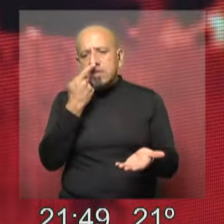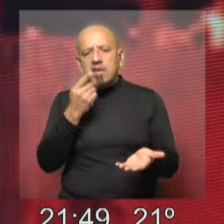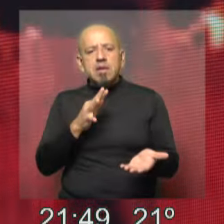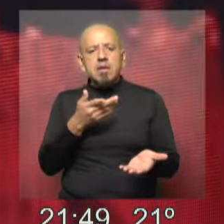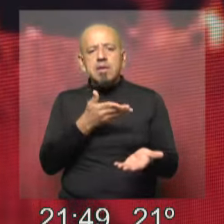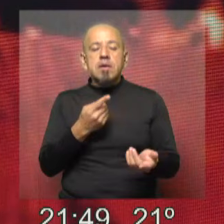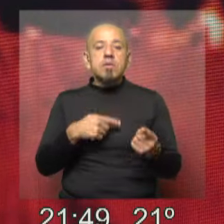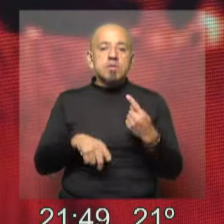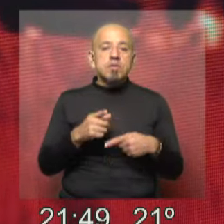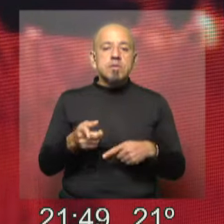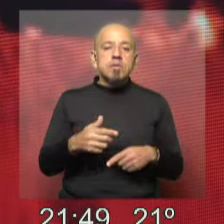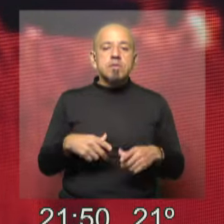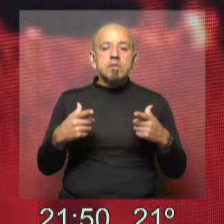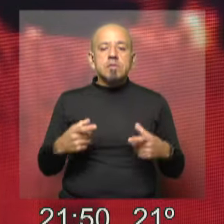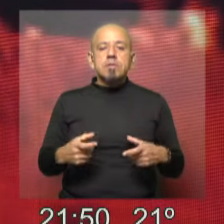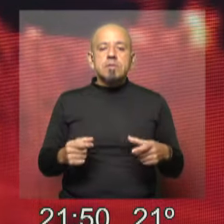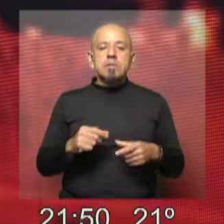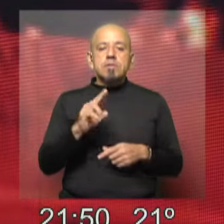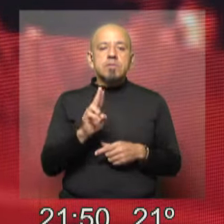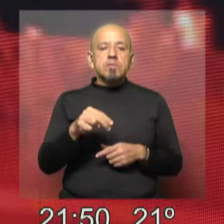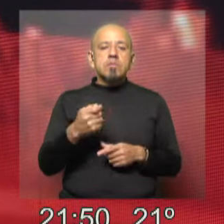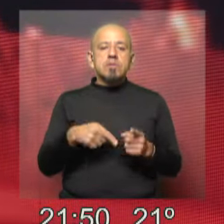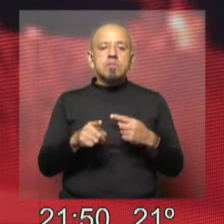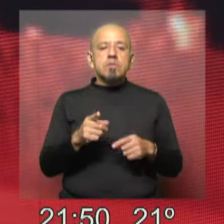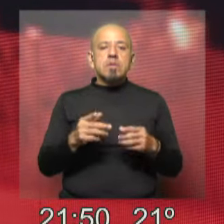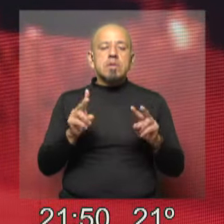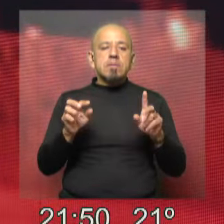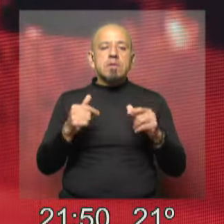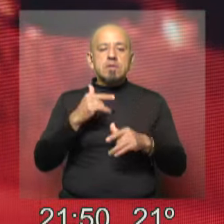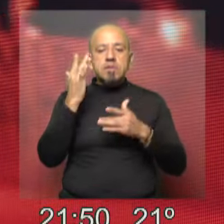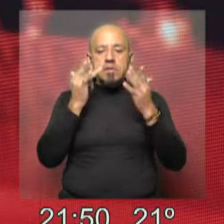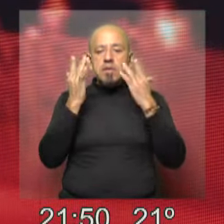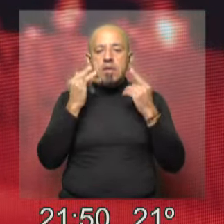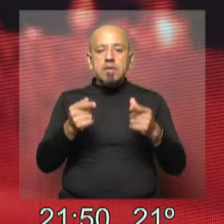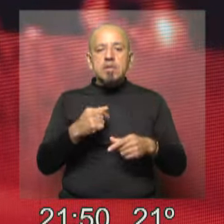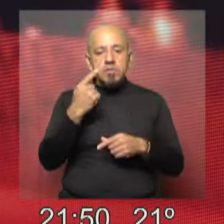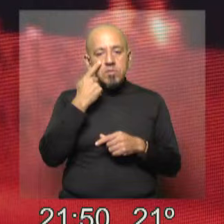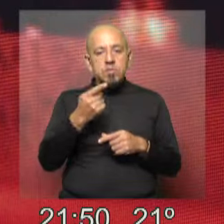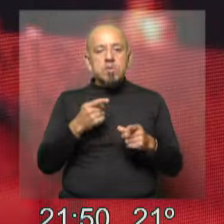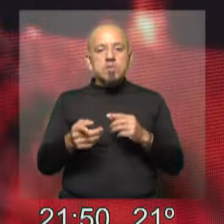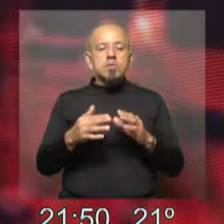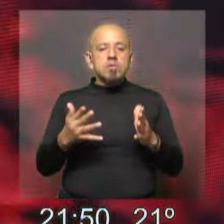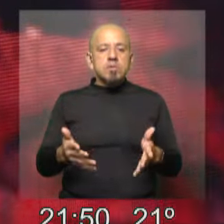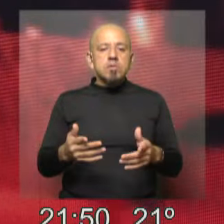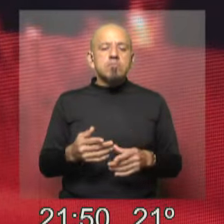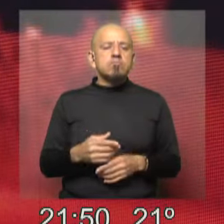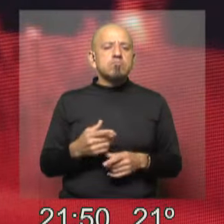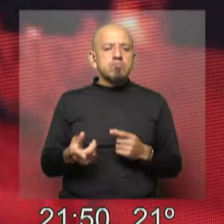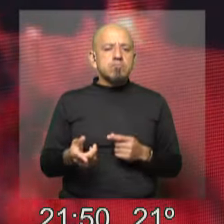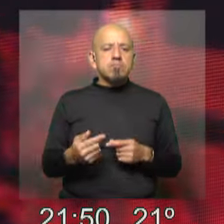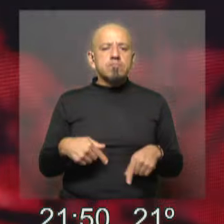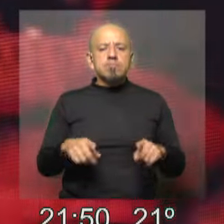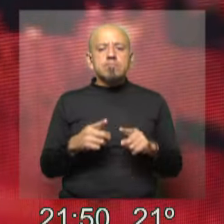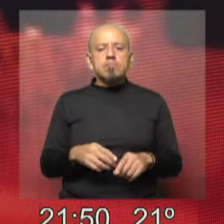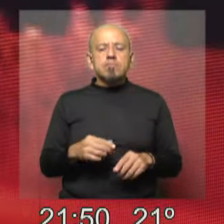bueno, en este caso, el disco Una está muy sostenido por el arte visual de Margarita Brum, que es una cosa impresionante. La pueden